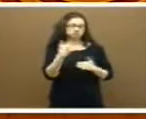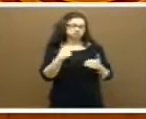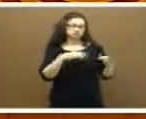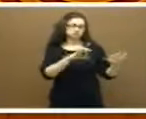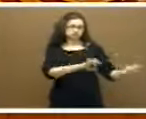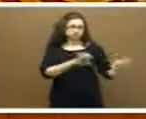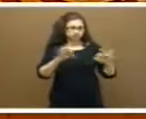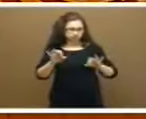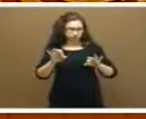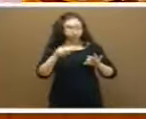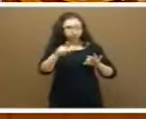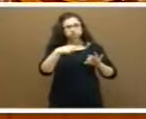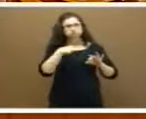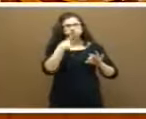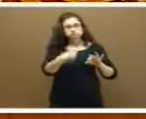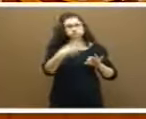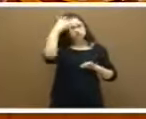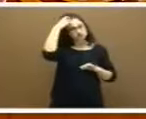el Real Decreto